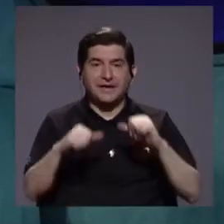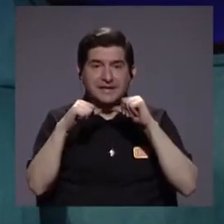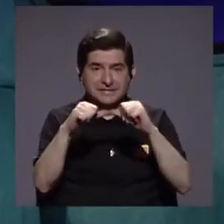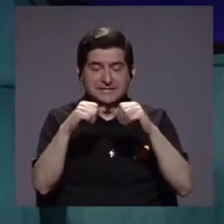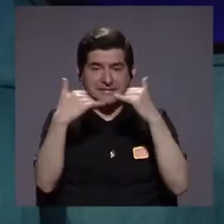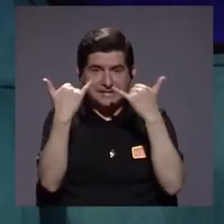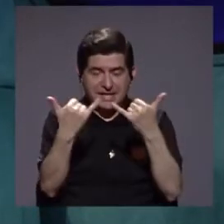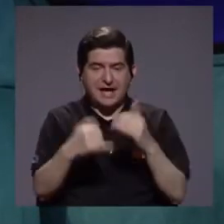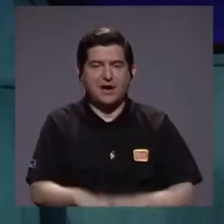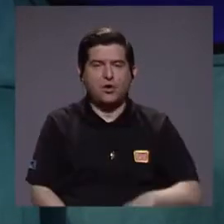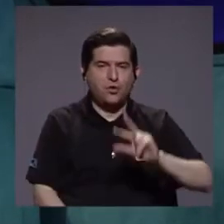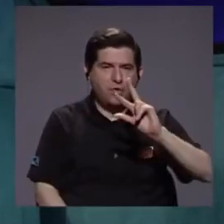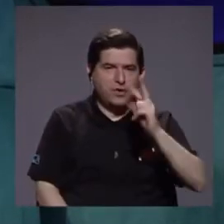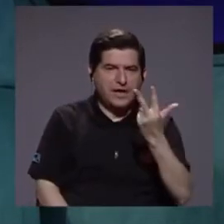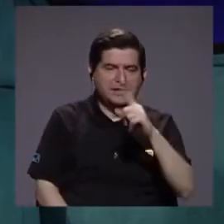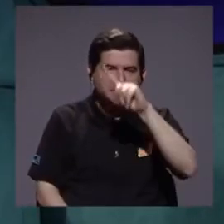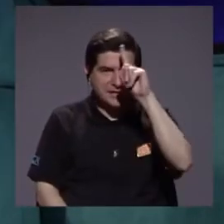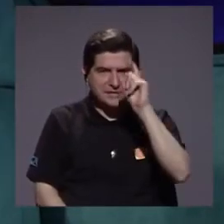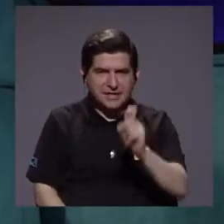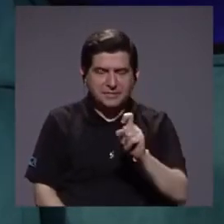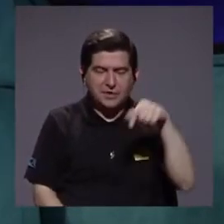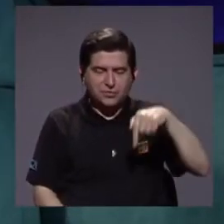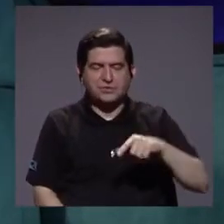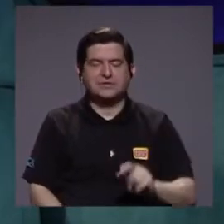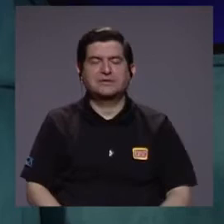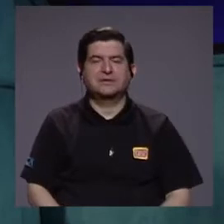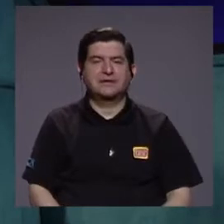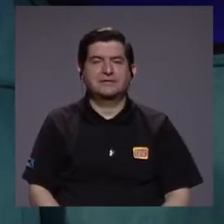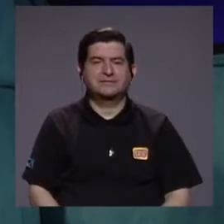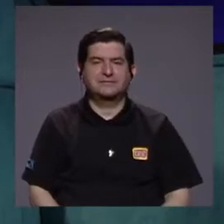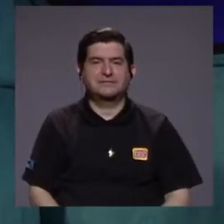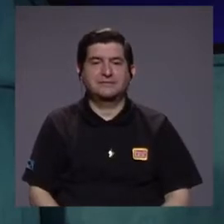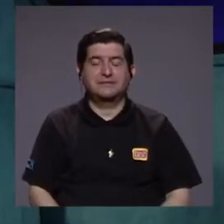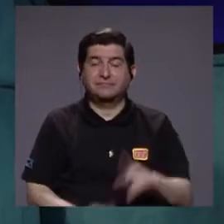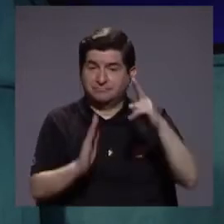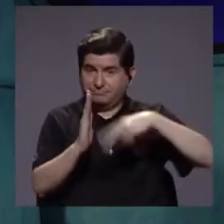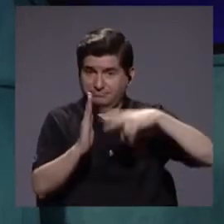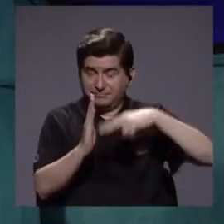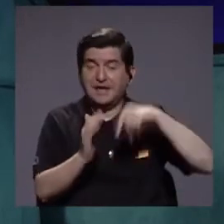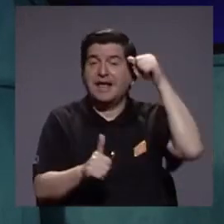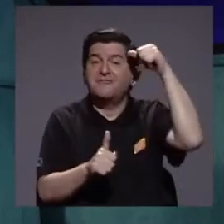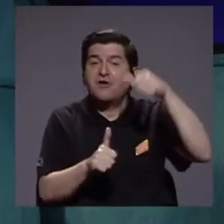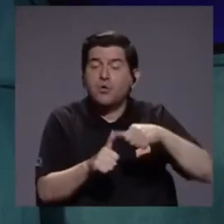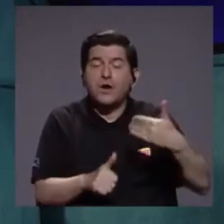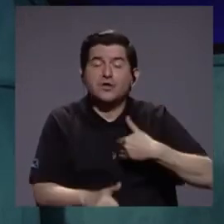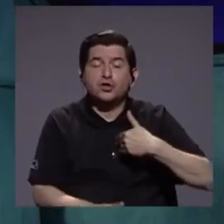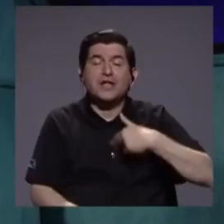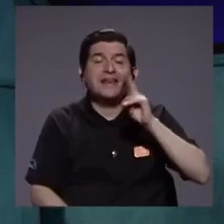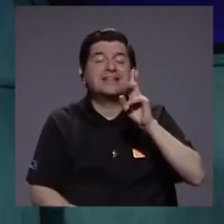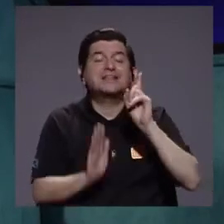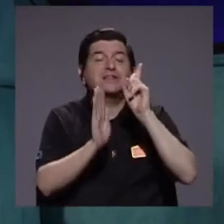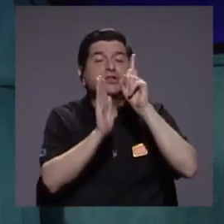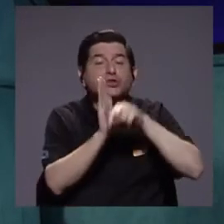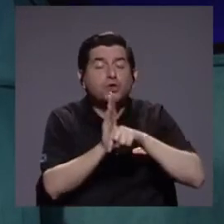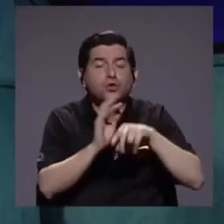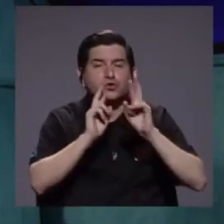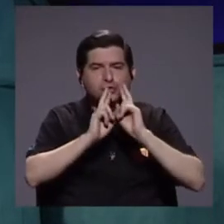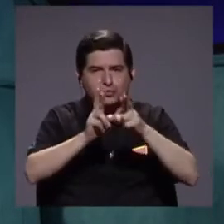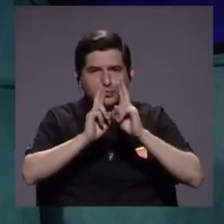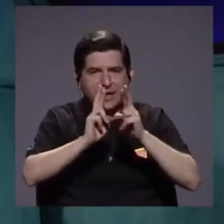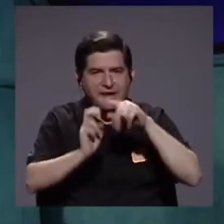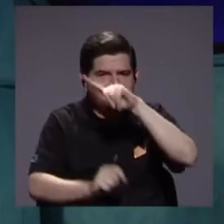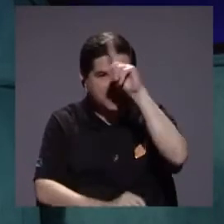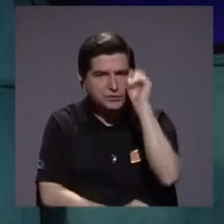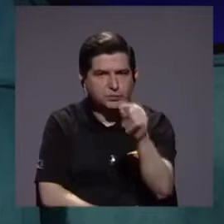Continuamos con la tercera y última pregunta de este bloque, la cual procedo a leerles. Les recuerdo que cuentan con 2 minutos para responder